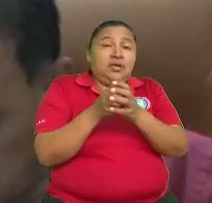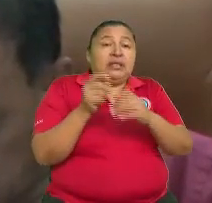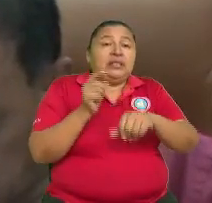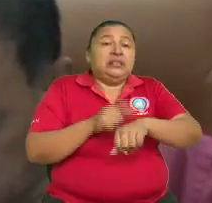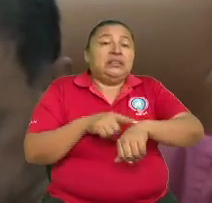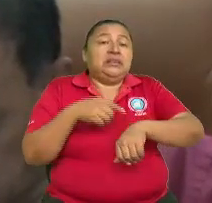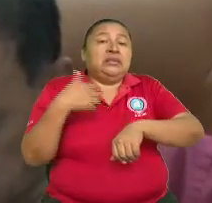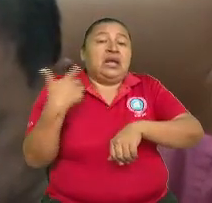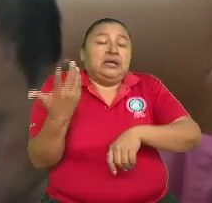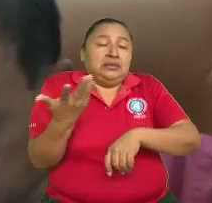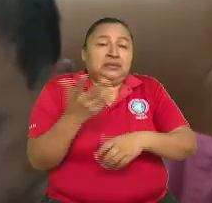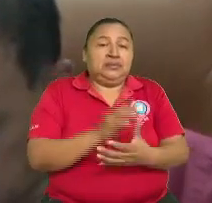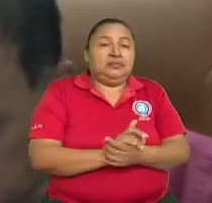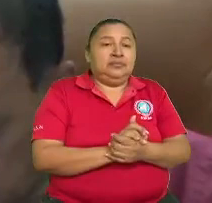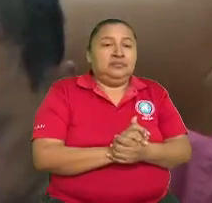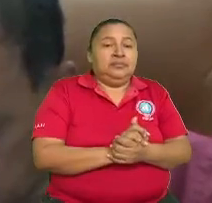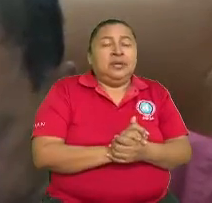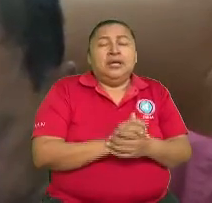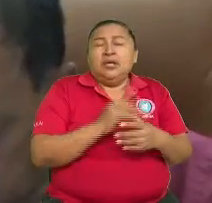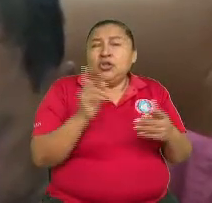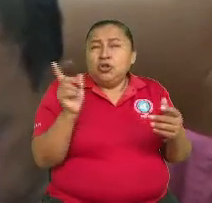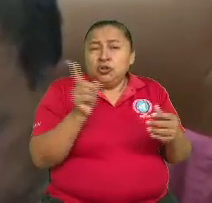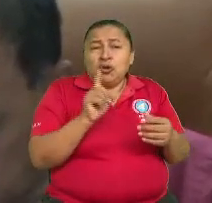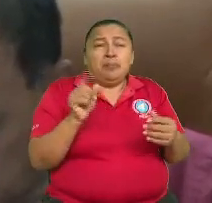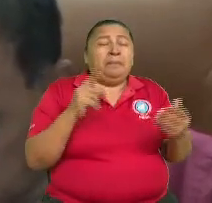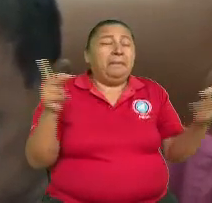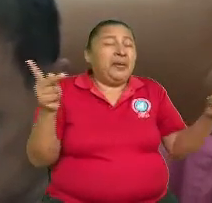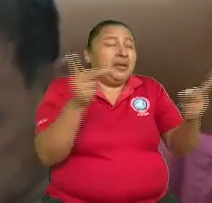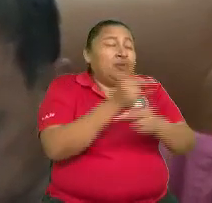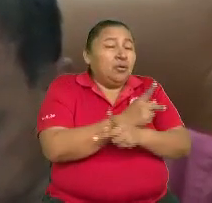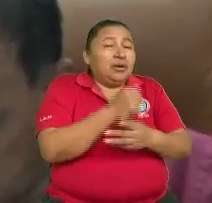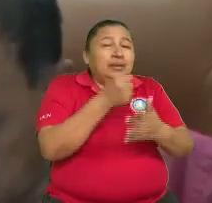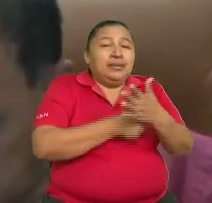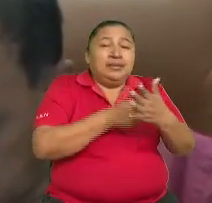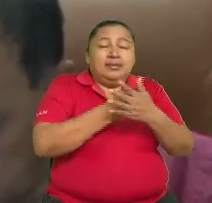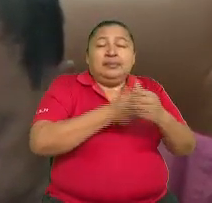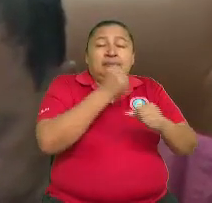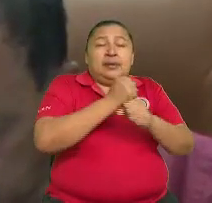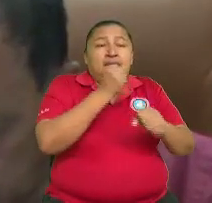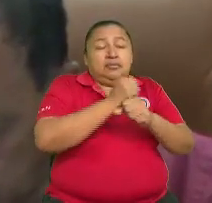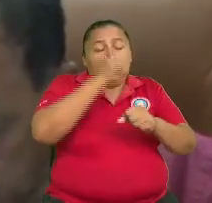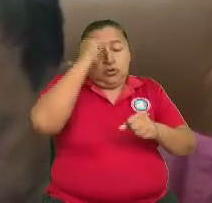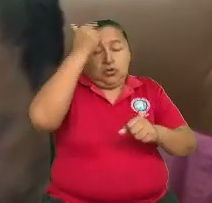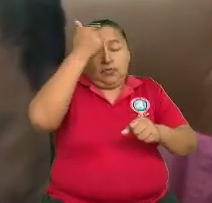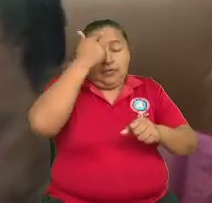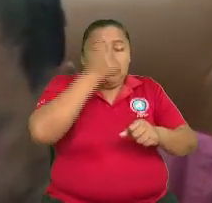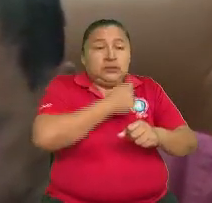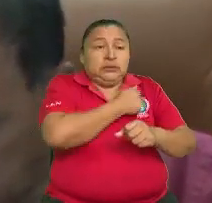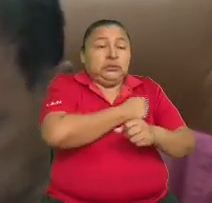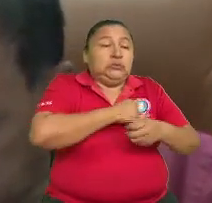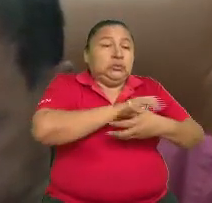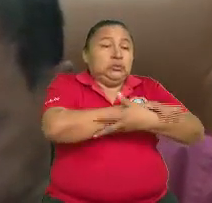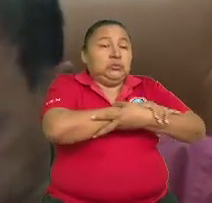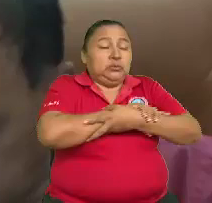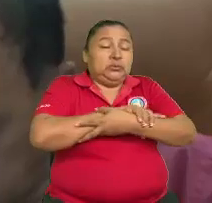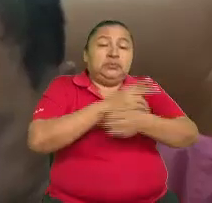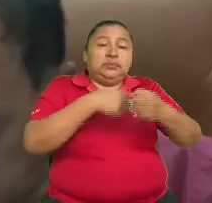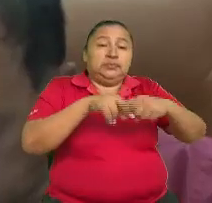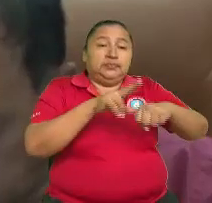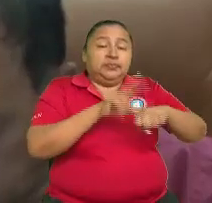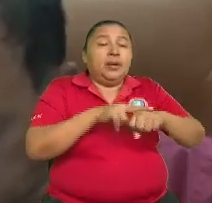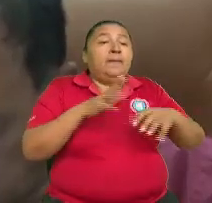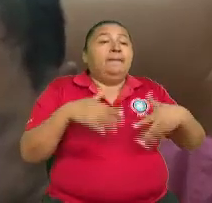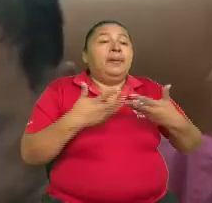tardía, y mucho menos los esfuerzos del Gobierno de Reconciliación y Unidad Nacional